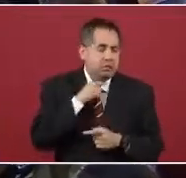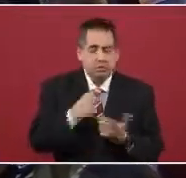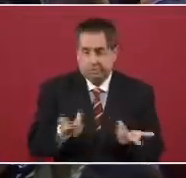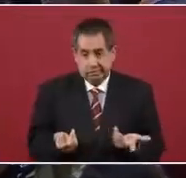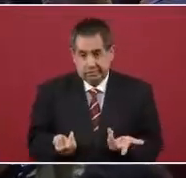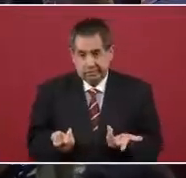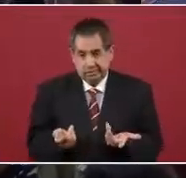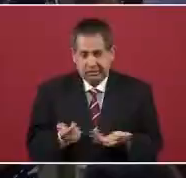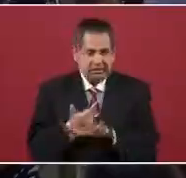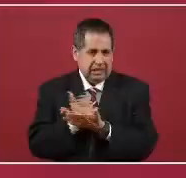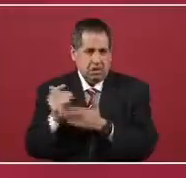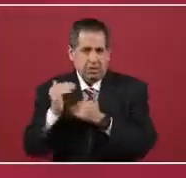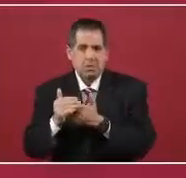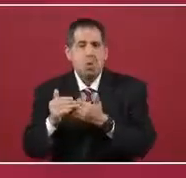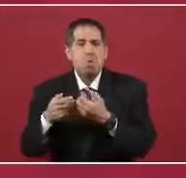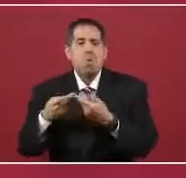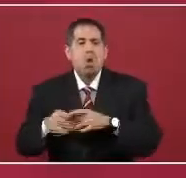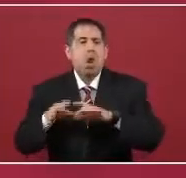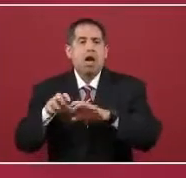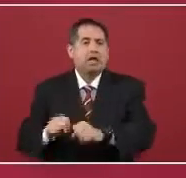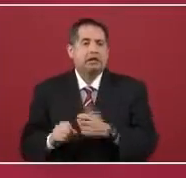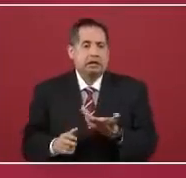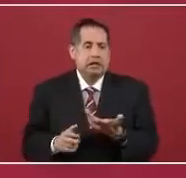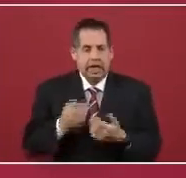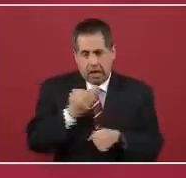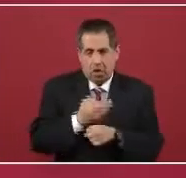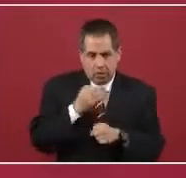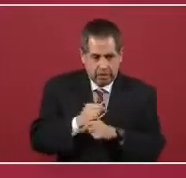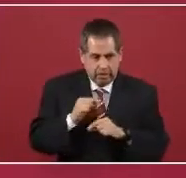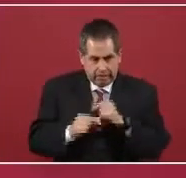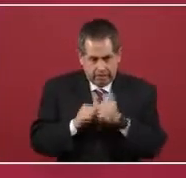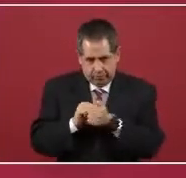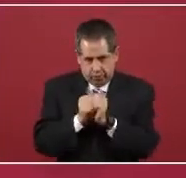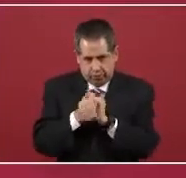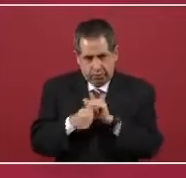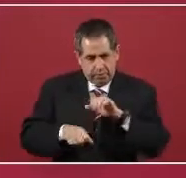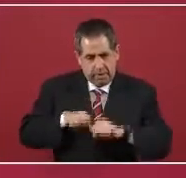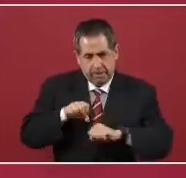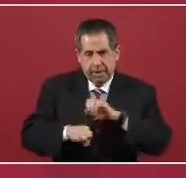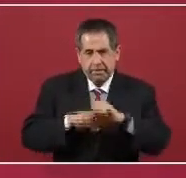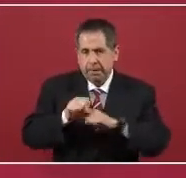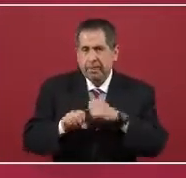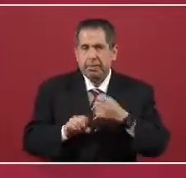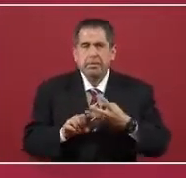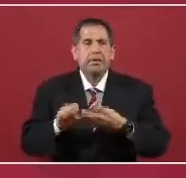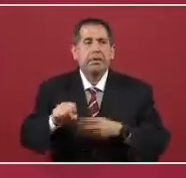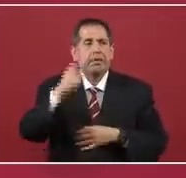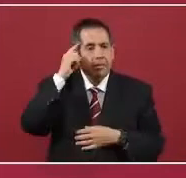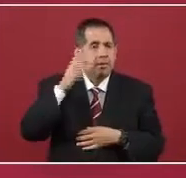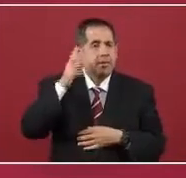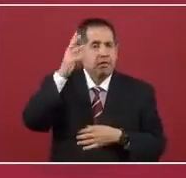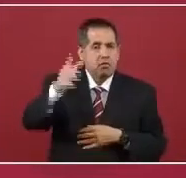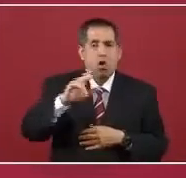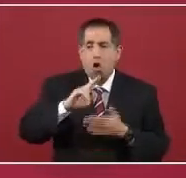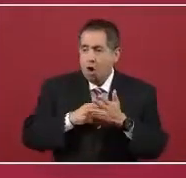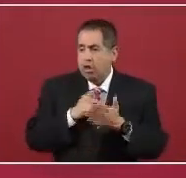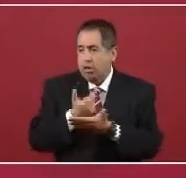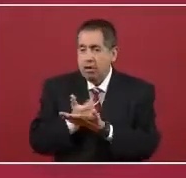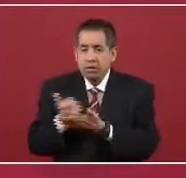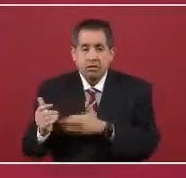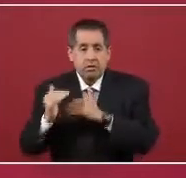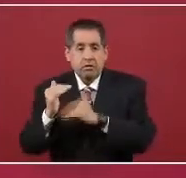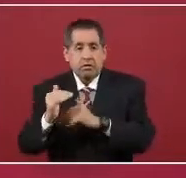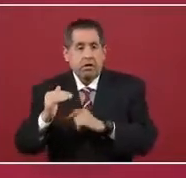básicamente el salario mínimo. Entonces, es un proceso, o sea, que nunca más los aumentos salariales, eso